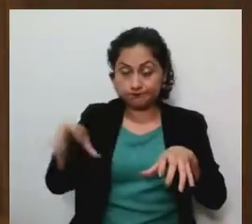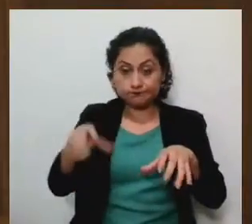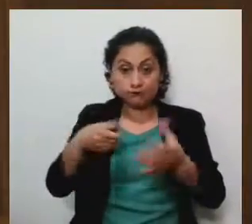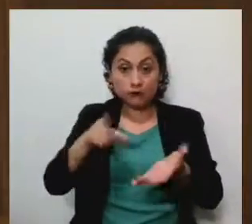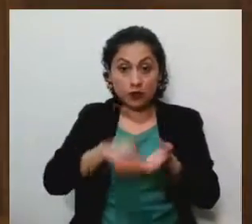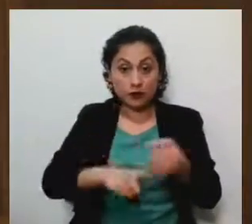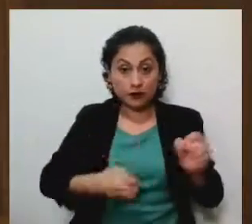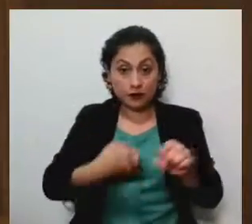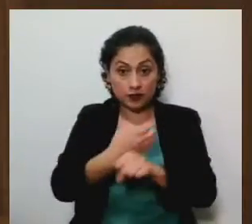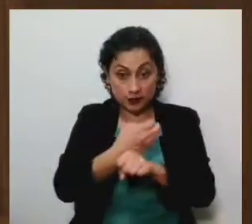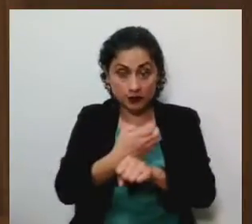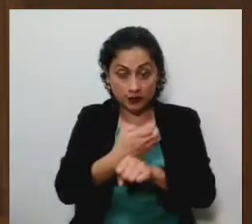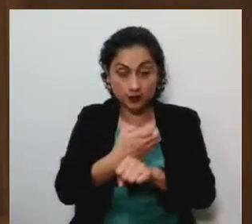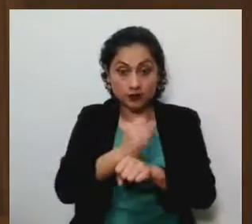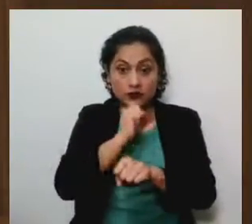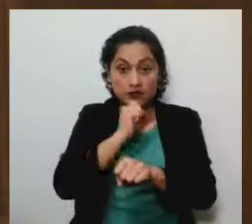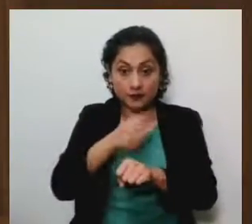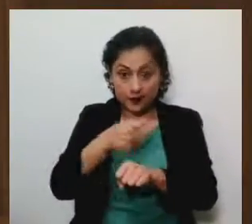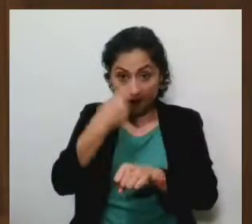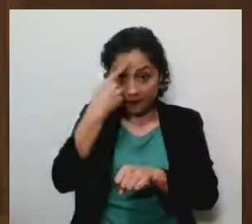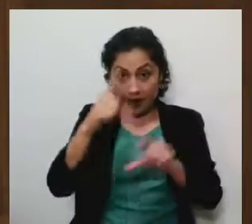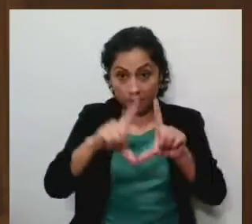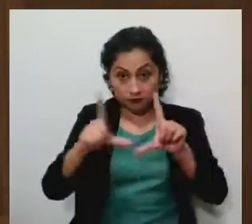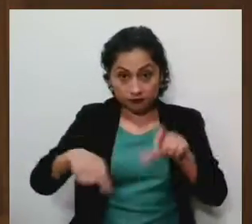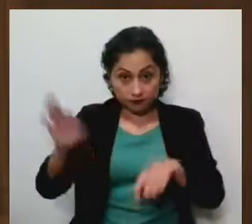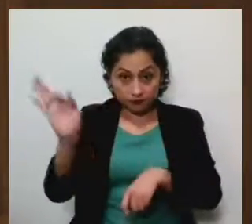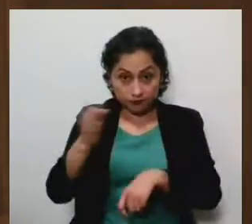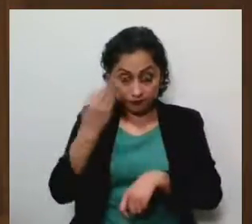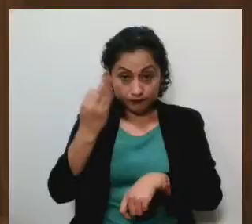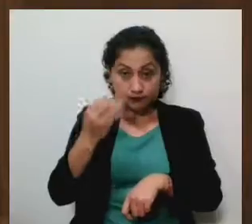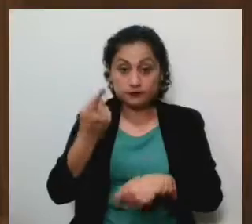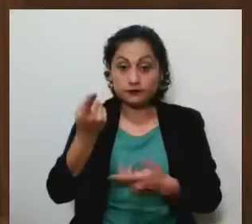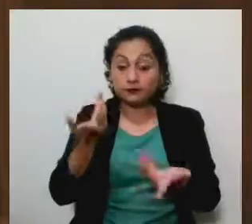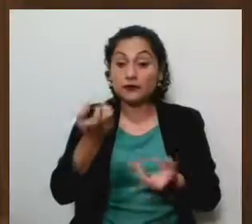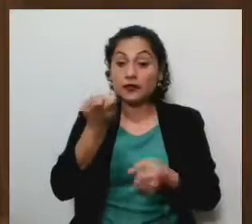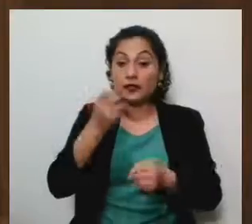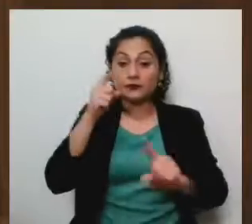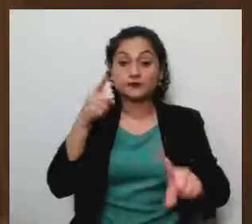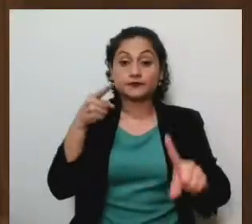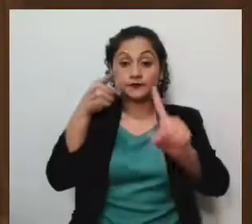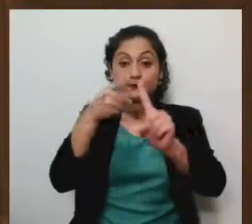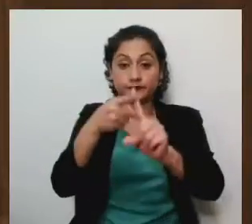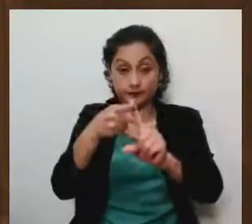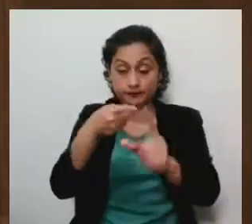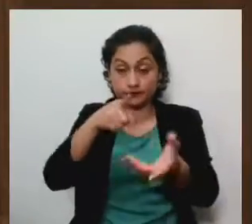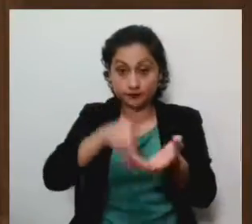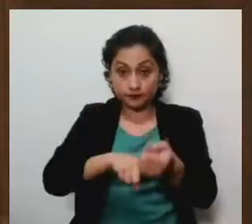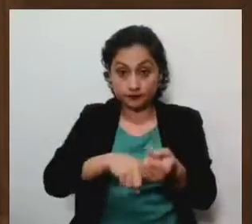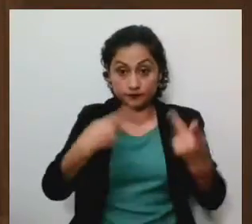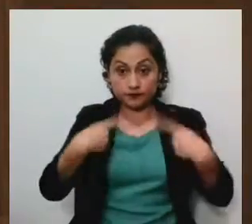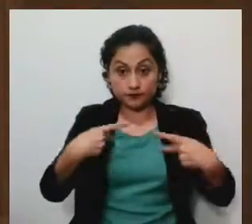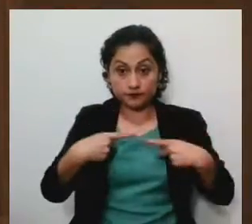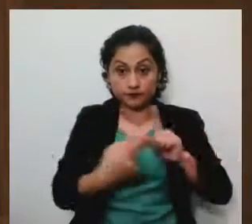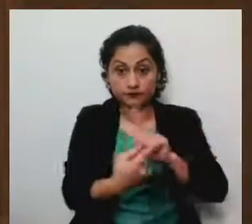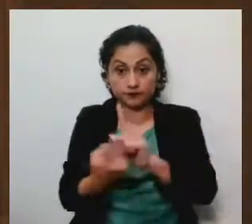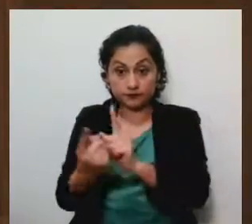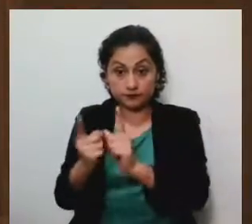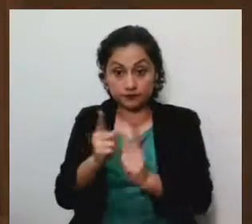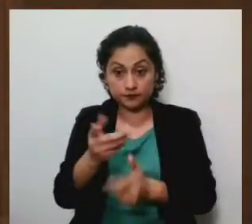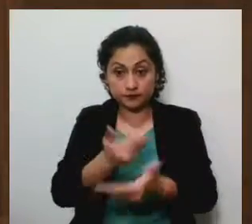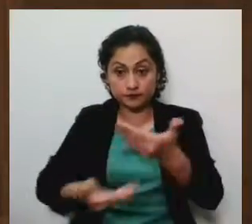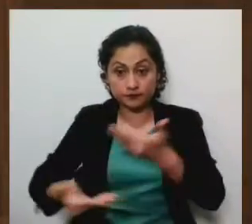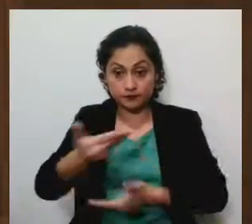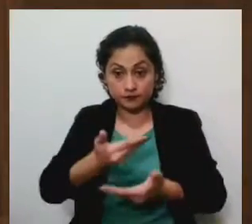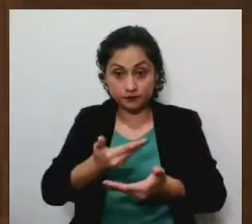federación y tiene como finalidad la satisfacción de los intereses primarios resultantes de la convivencia social.